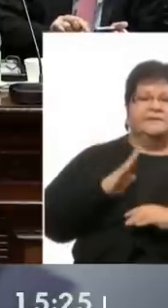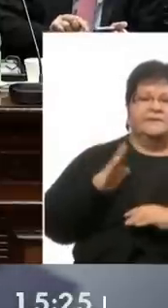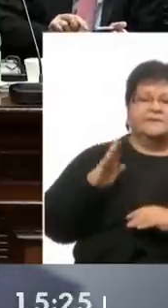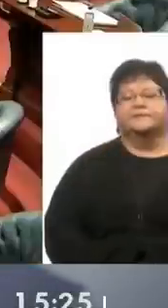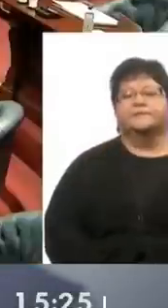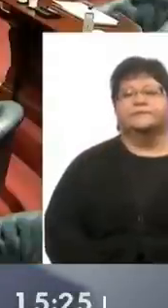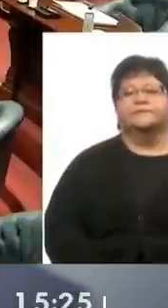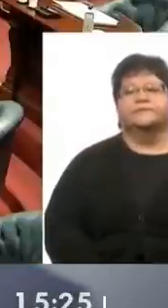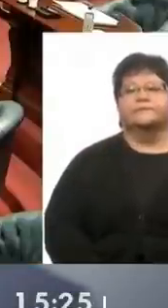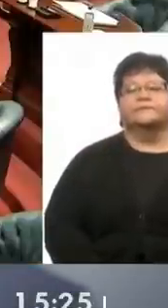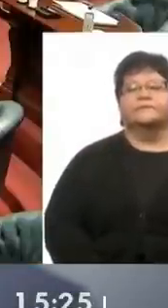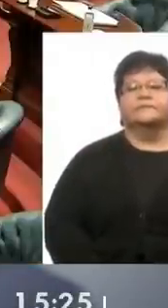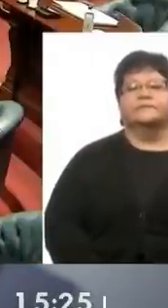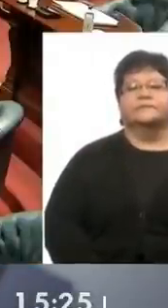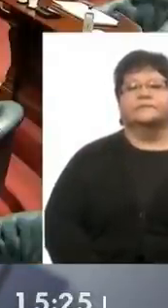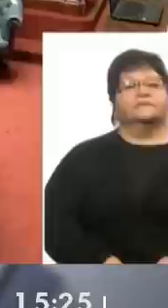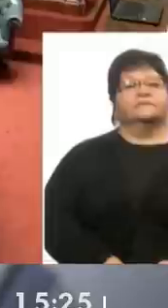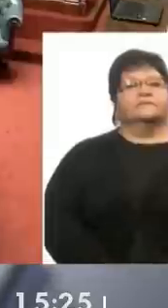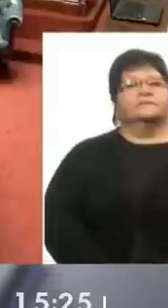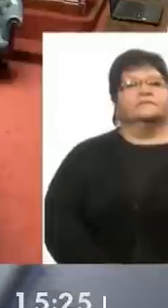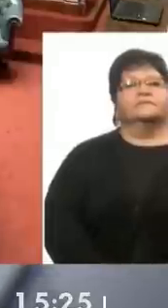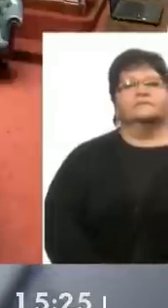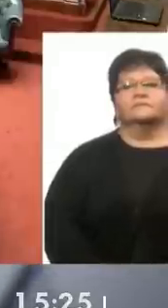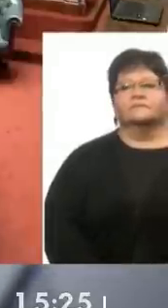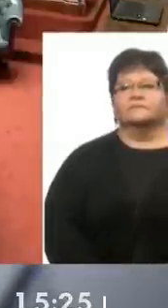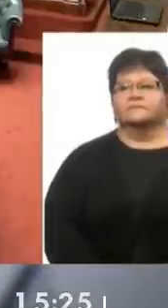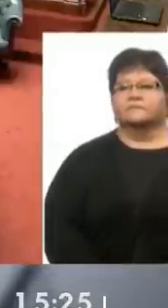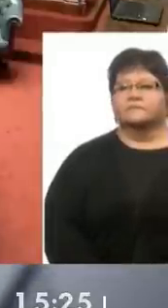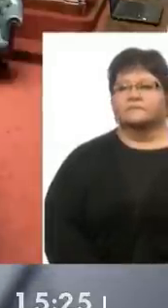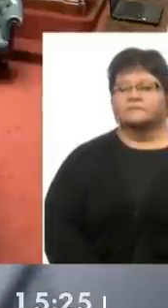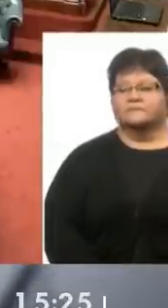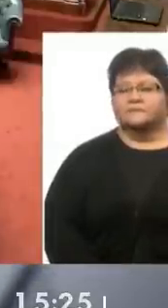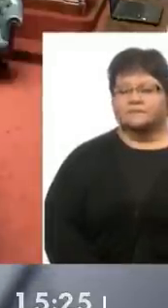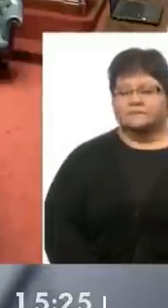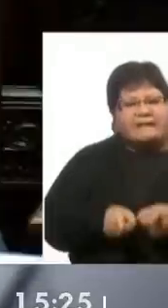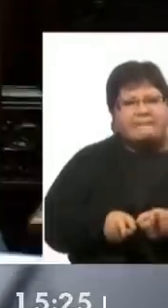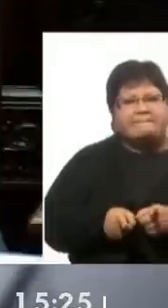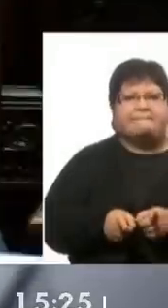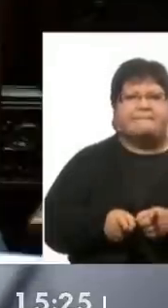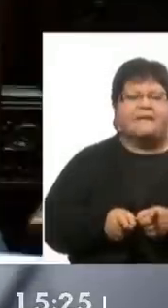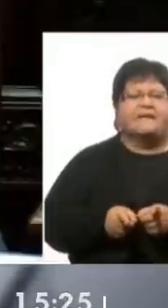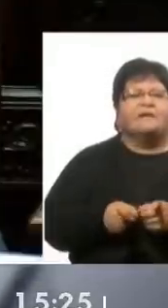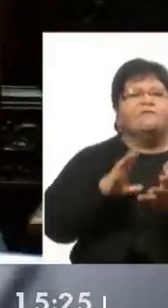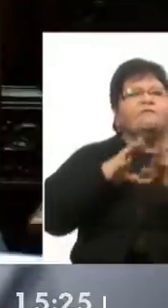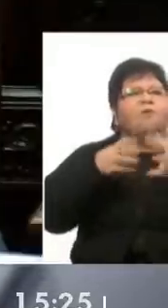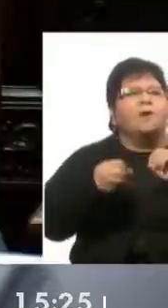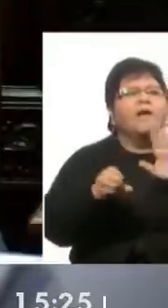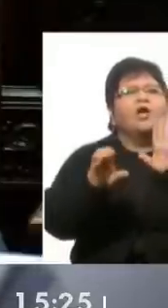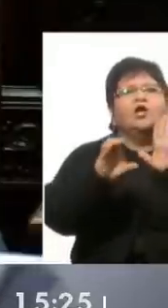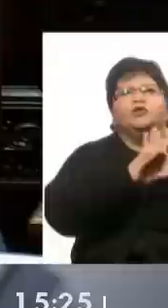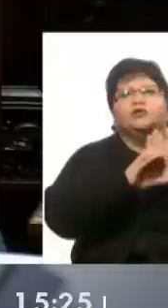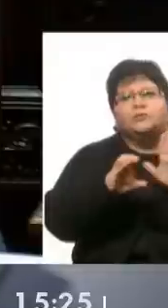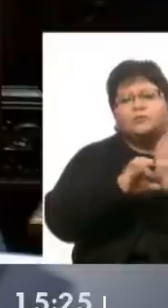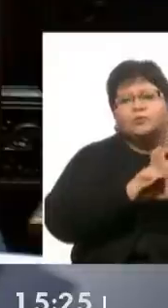a pasar por arriba de ningún derecho ni ninguna función. Vamos a escuchar a todos, pero estamos para trabajar. Y creo que es bueno que